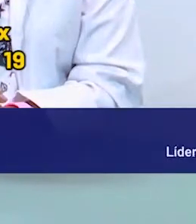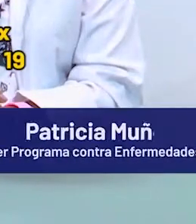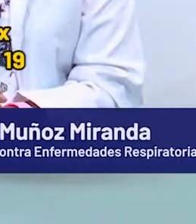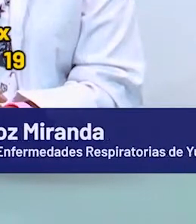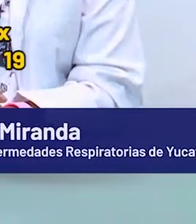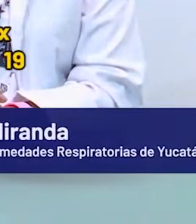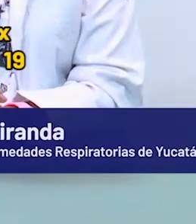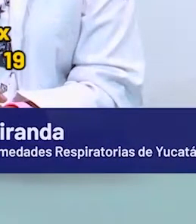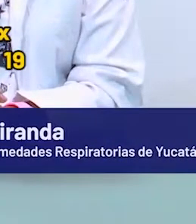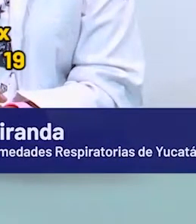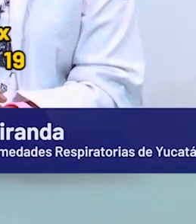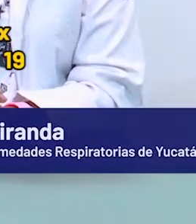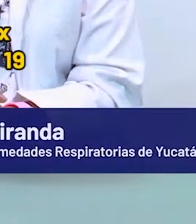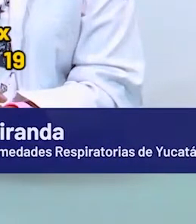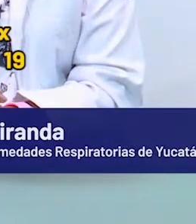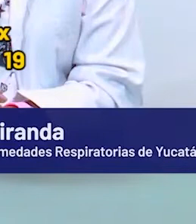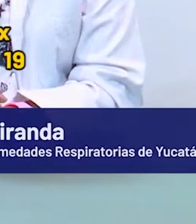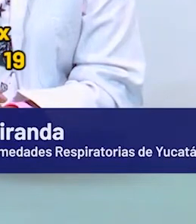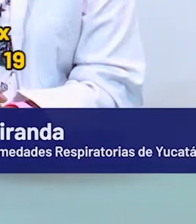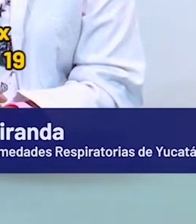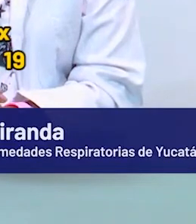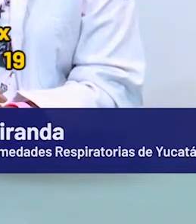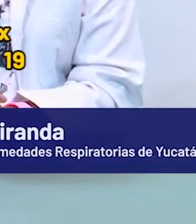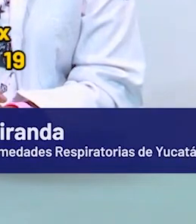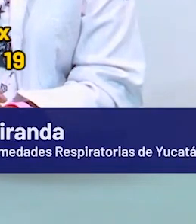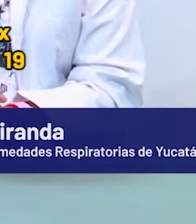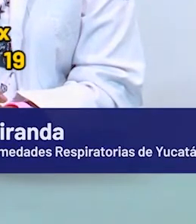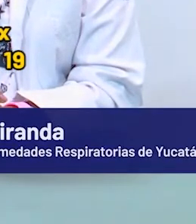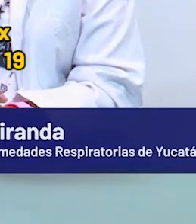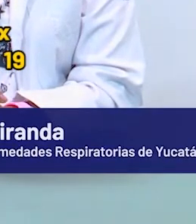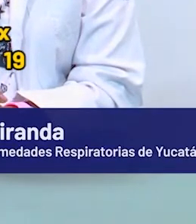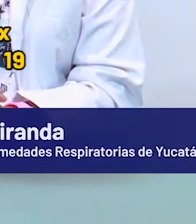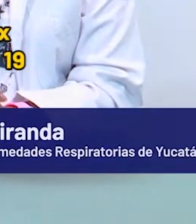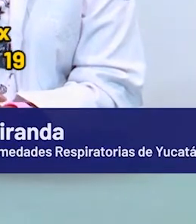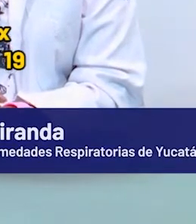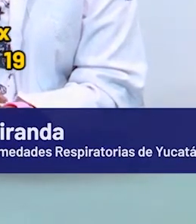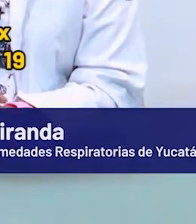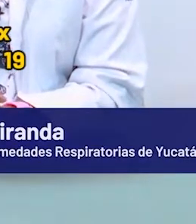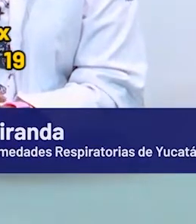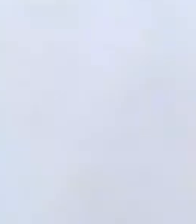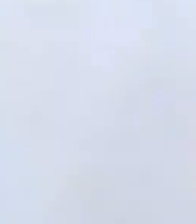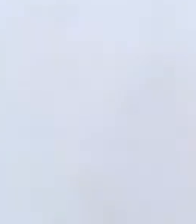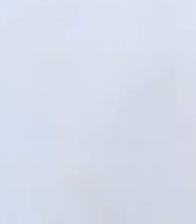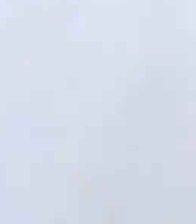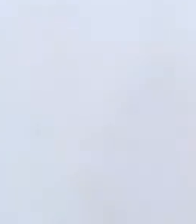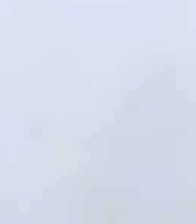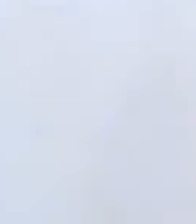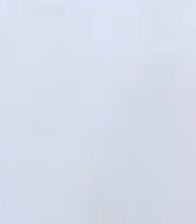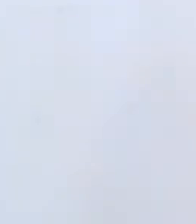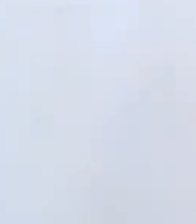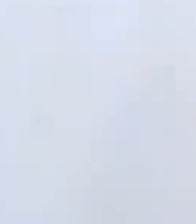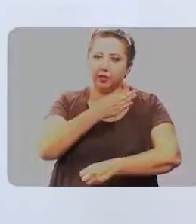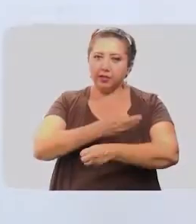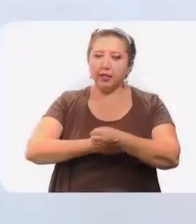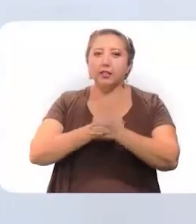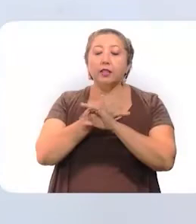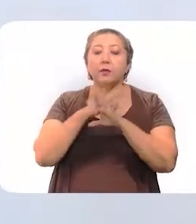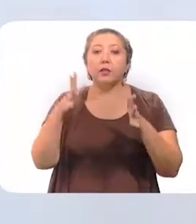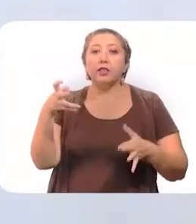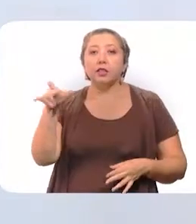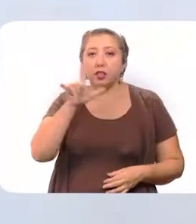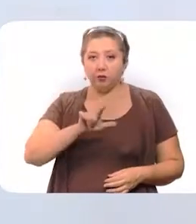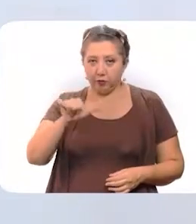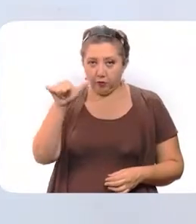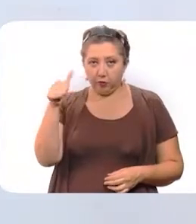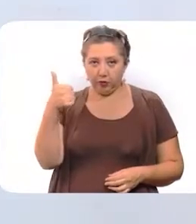Buenas tardes. Nos permitimos dar el informe diario relacionado con el COVID-19. Adelante, doctora. Gracias, doctora. Buenas tardes. Este es el parte médico de